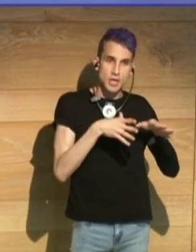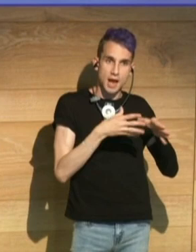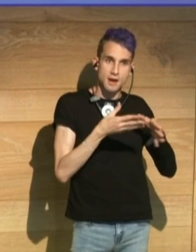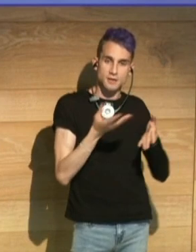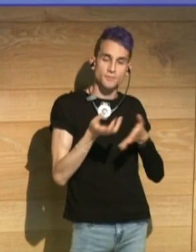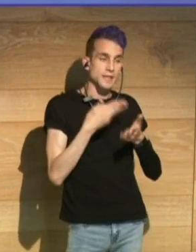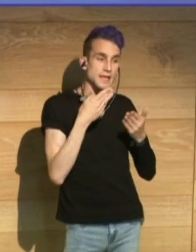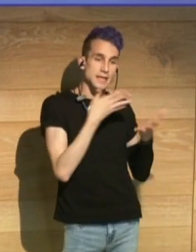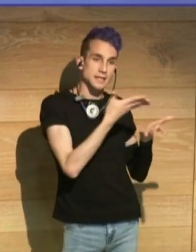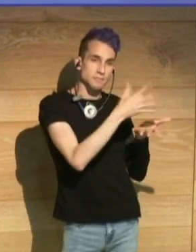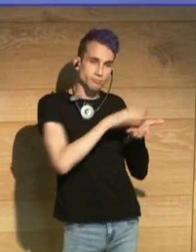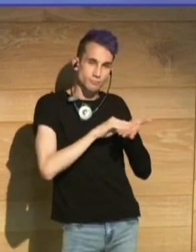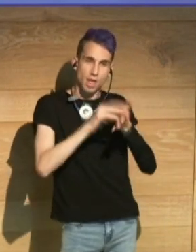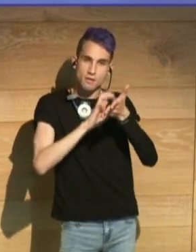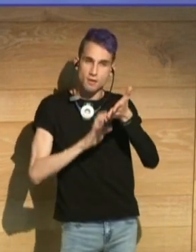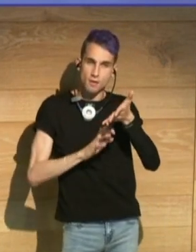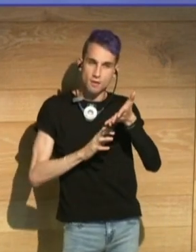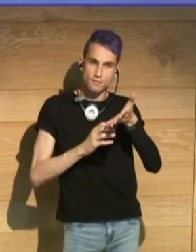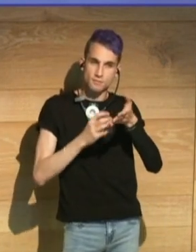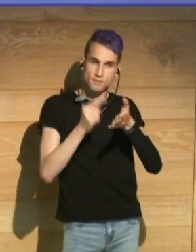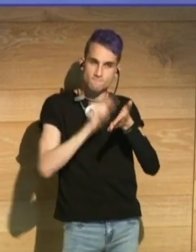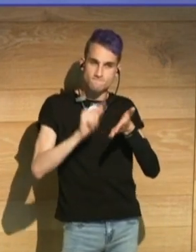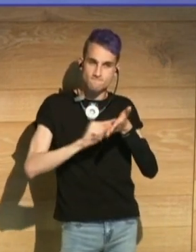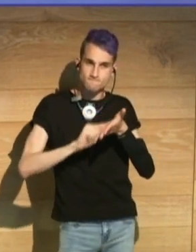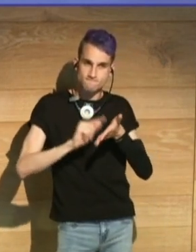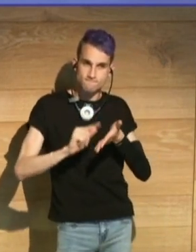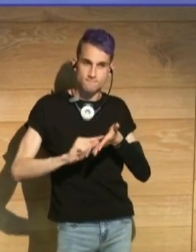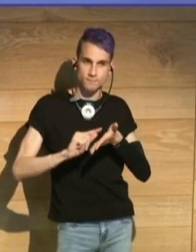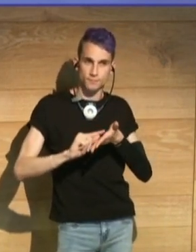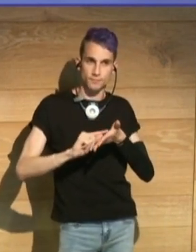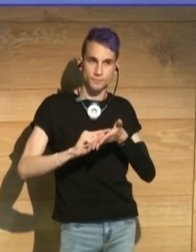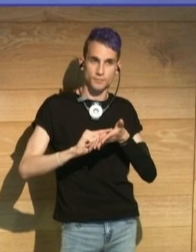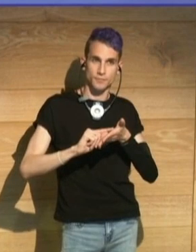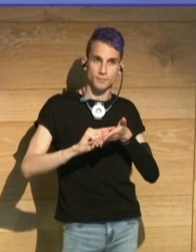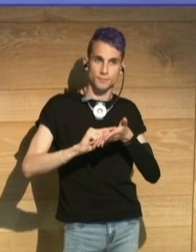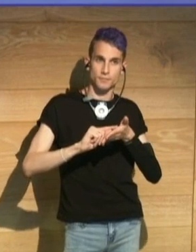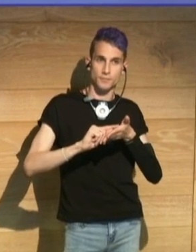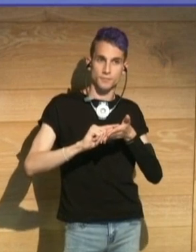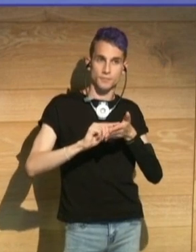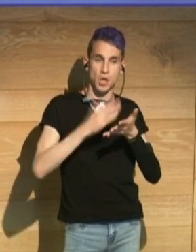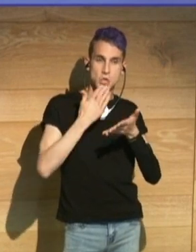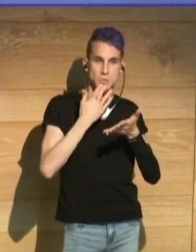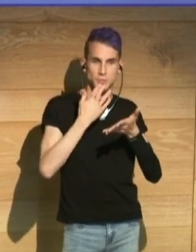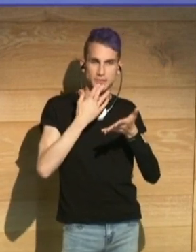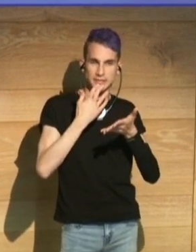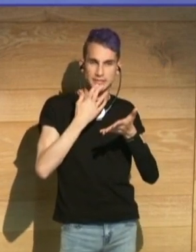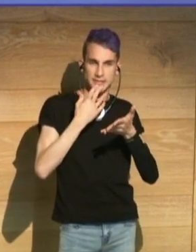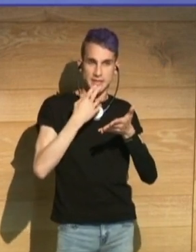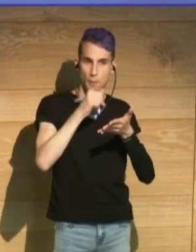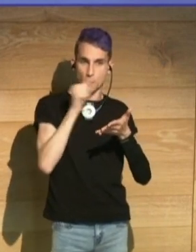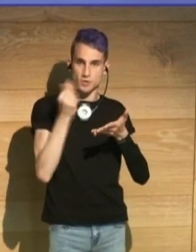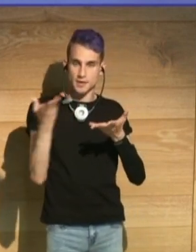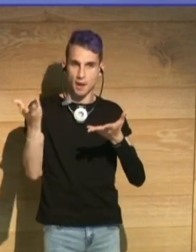capaz de traducirlo en la dolencia, que es con lo que empieza esta segunda parte, que tenía estomacal Mussolini. Hace hablar literariamente a